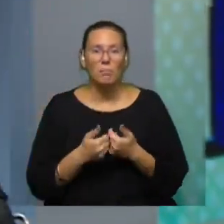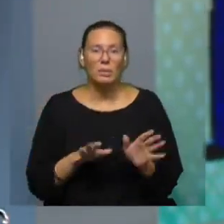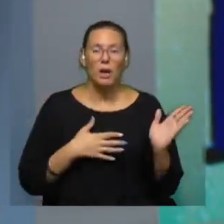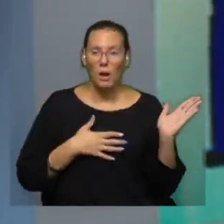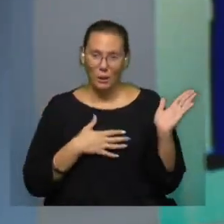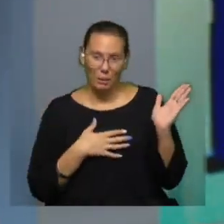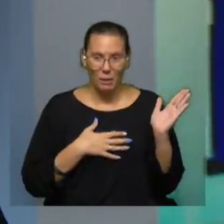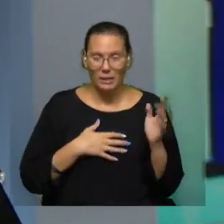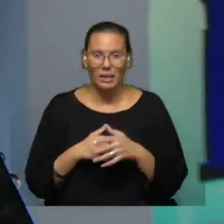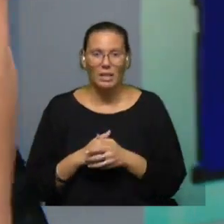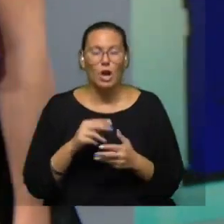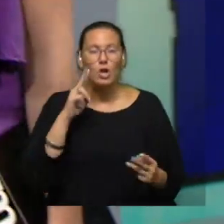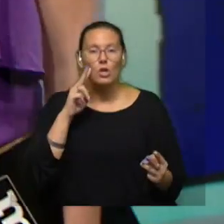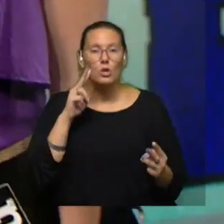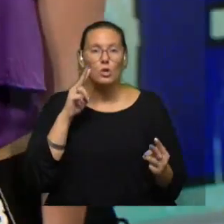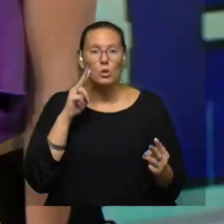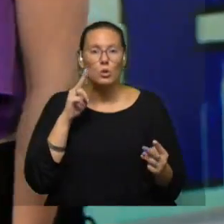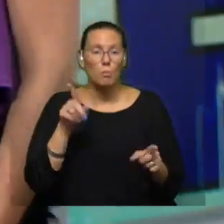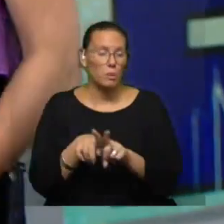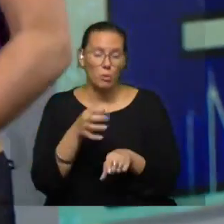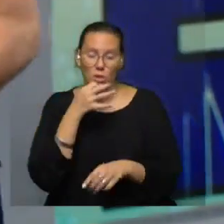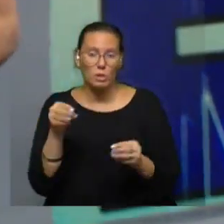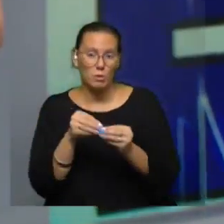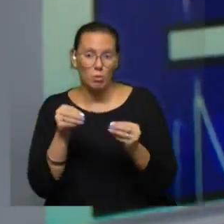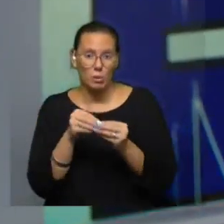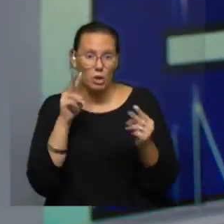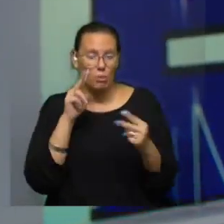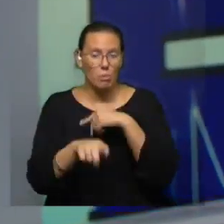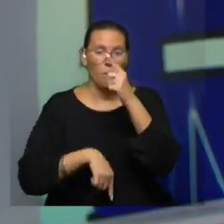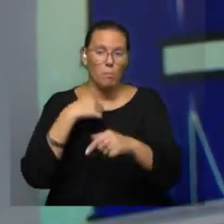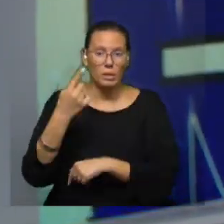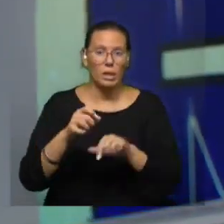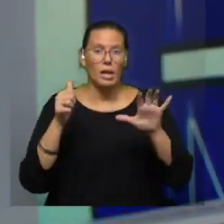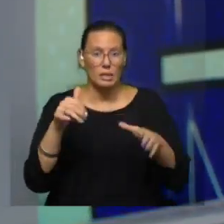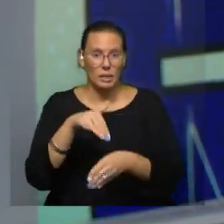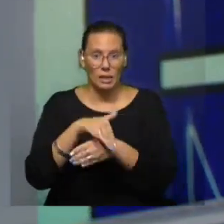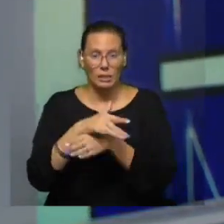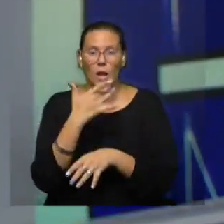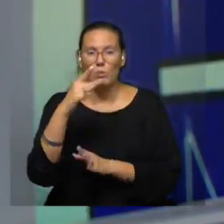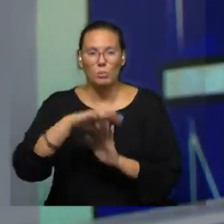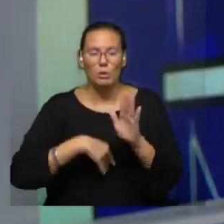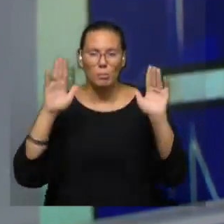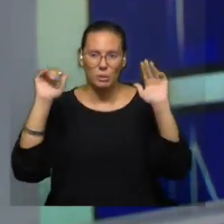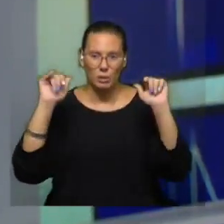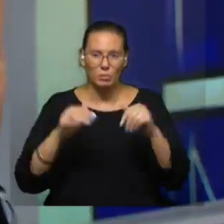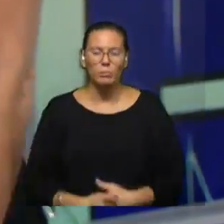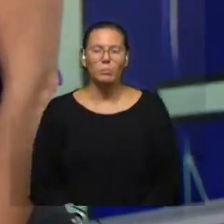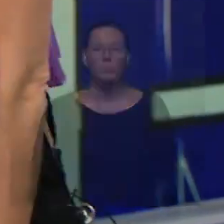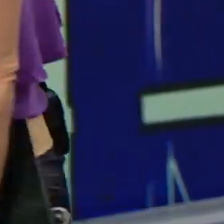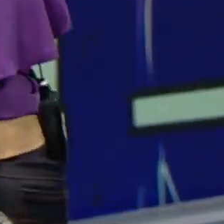un poquito así. Nosotros, tal cual, como dice mi compañera Noelia, nos vemos mañana a las 18. Hermoso programa. Chau, chau. Cierra